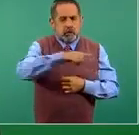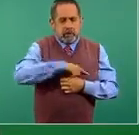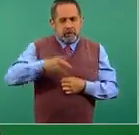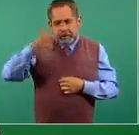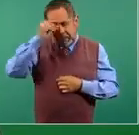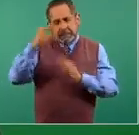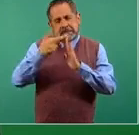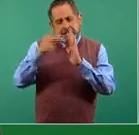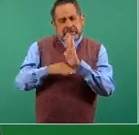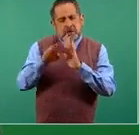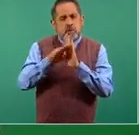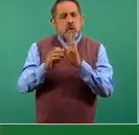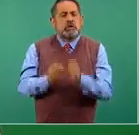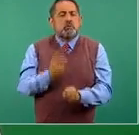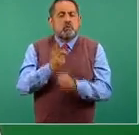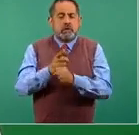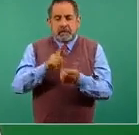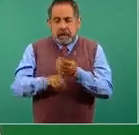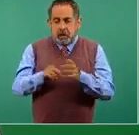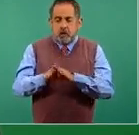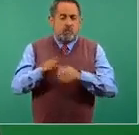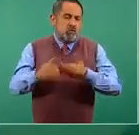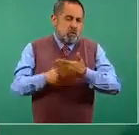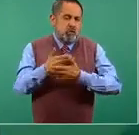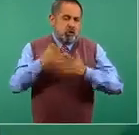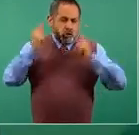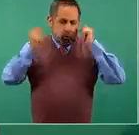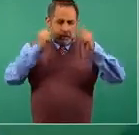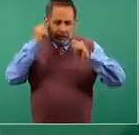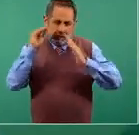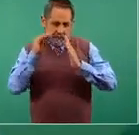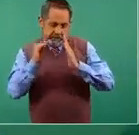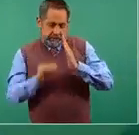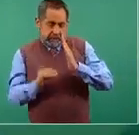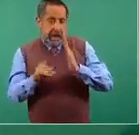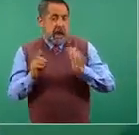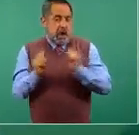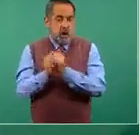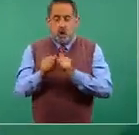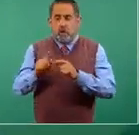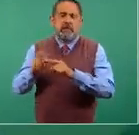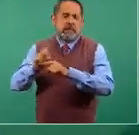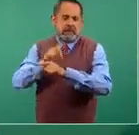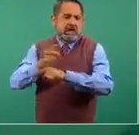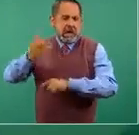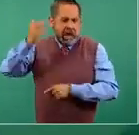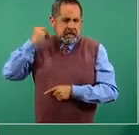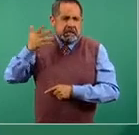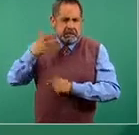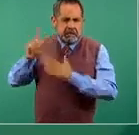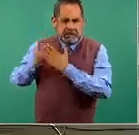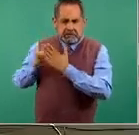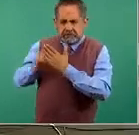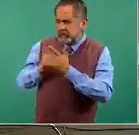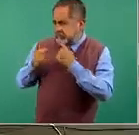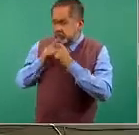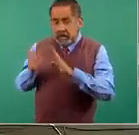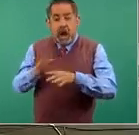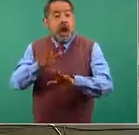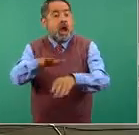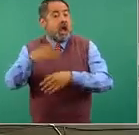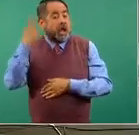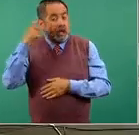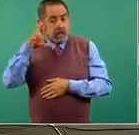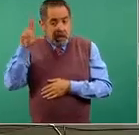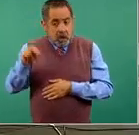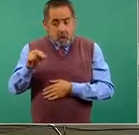los protocolos de seguridad sanitaria en la industria turística que fueron establecidos desde hace varios meses y que, por cierto, Quintana Roo